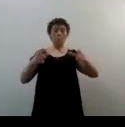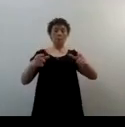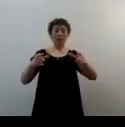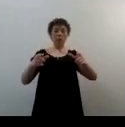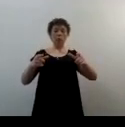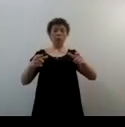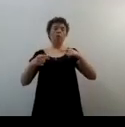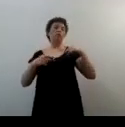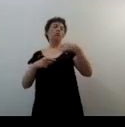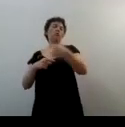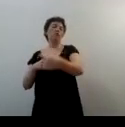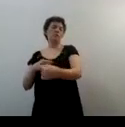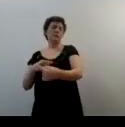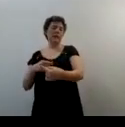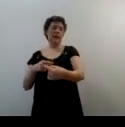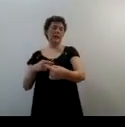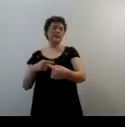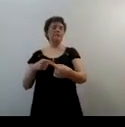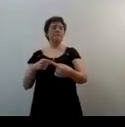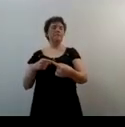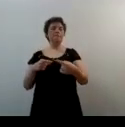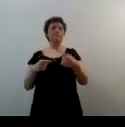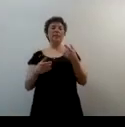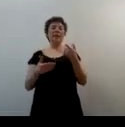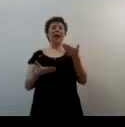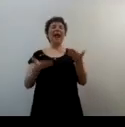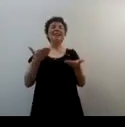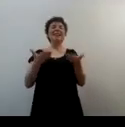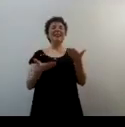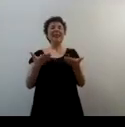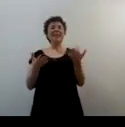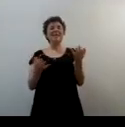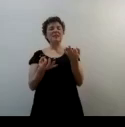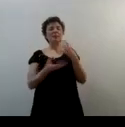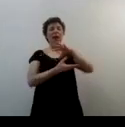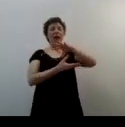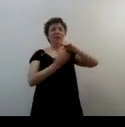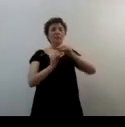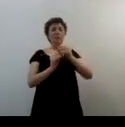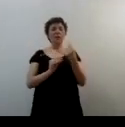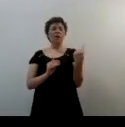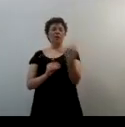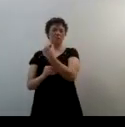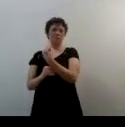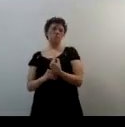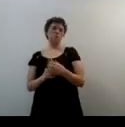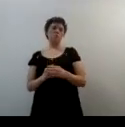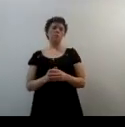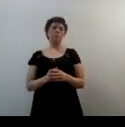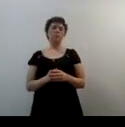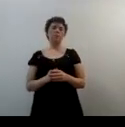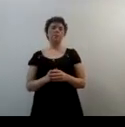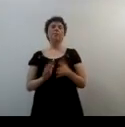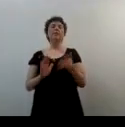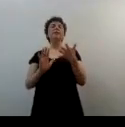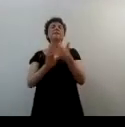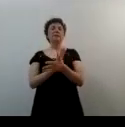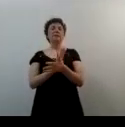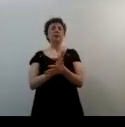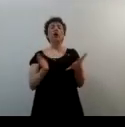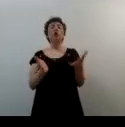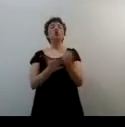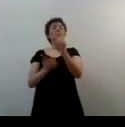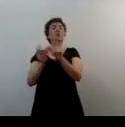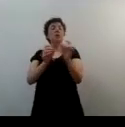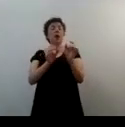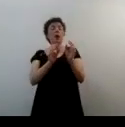los días, esas cantidades tienen que estar adaptadas a cada caso. Es decir, que no todo el mundo tiene que tomar